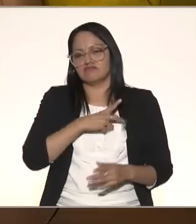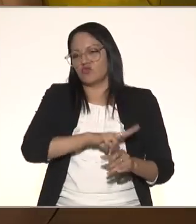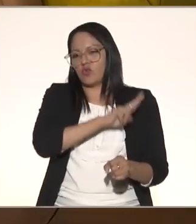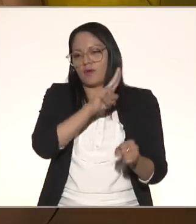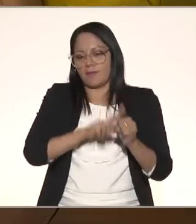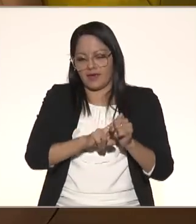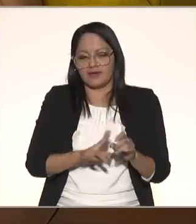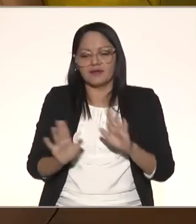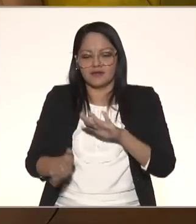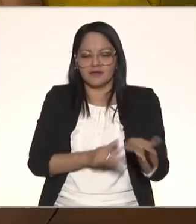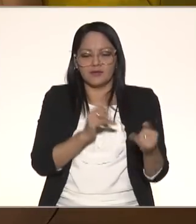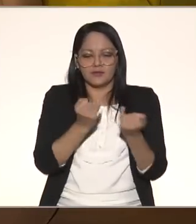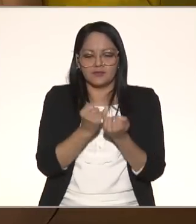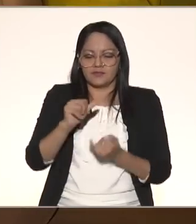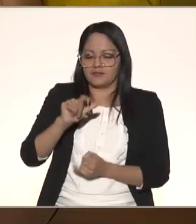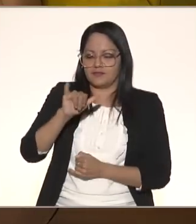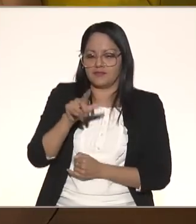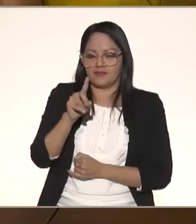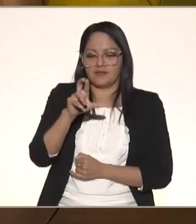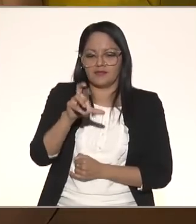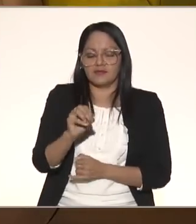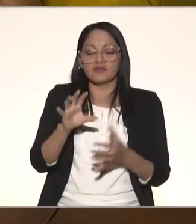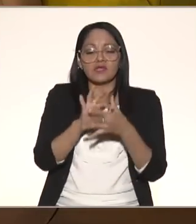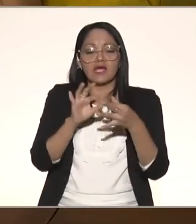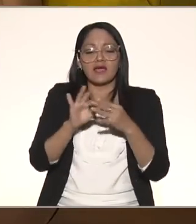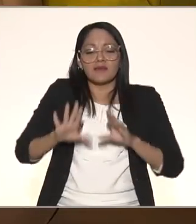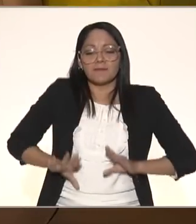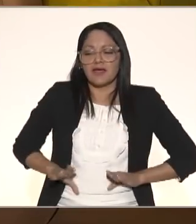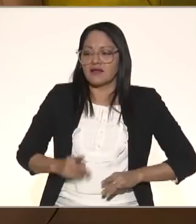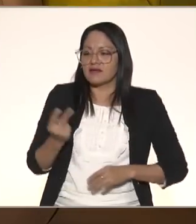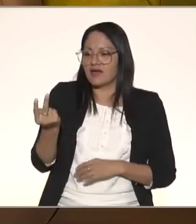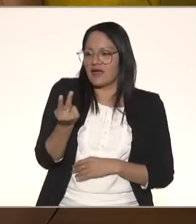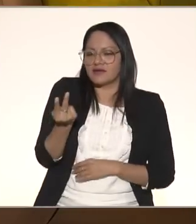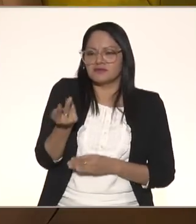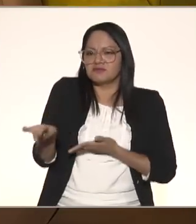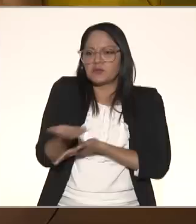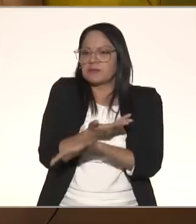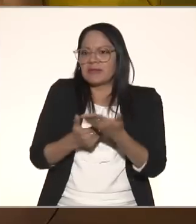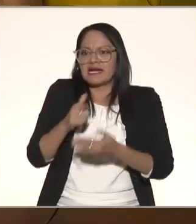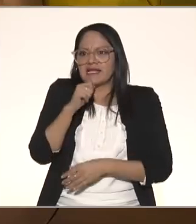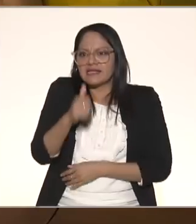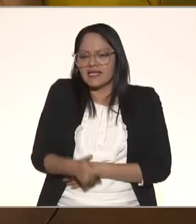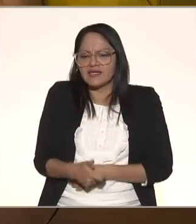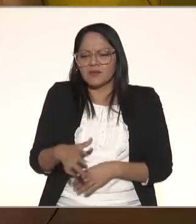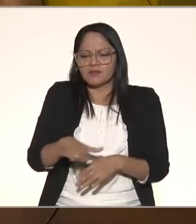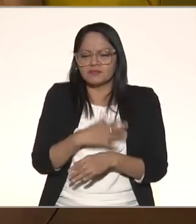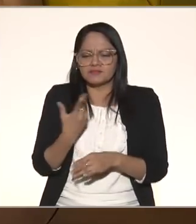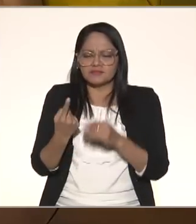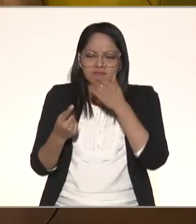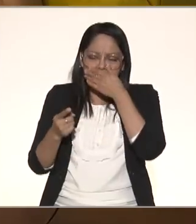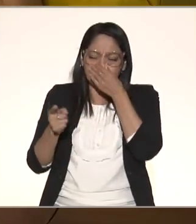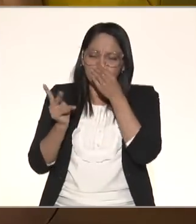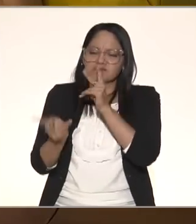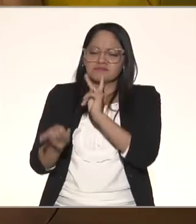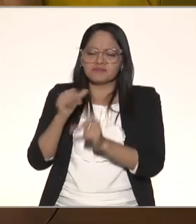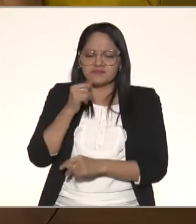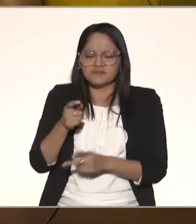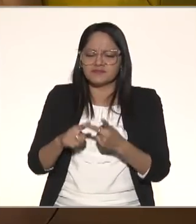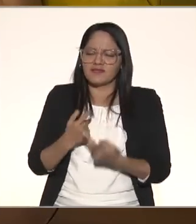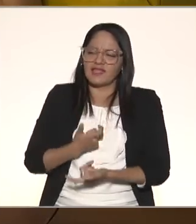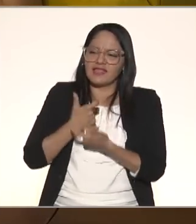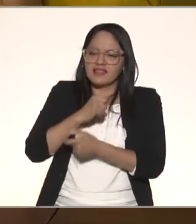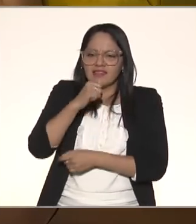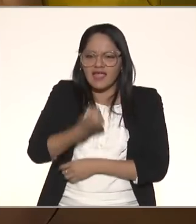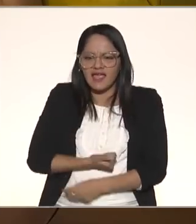Alejandro hay parejas que no que no comparten y no me refiero a lo material sino a que no comparten pláticas risas